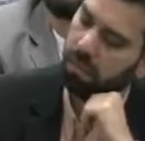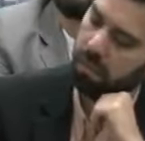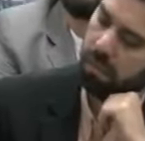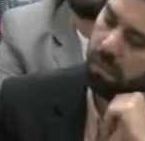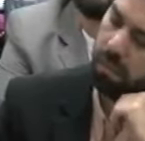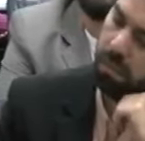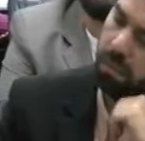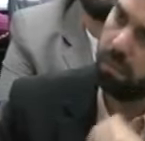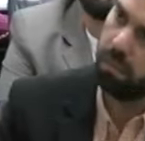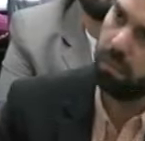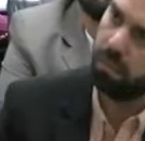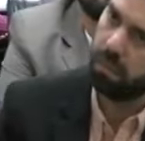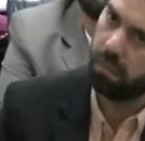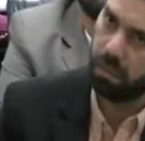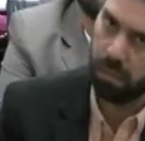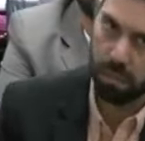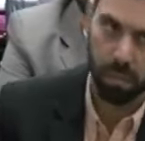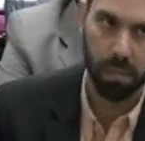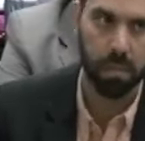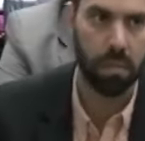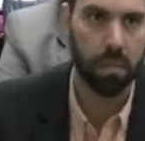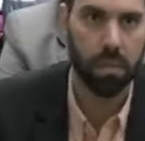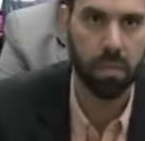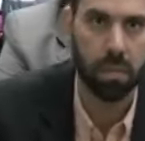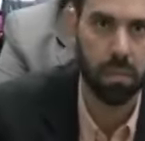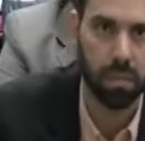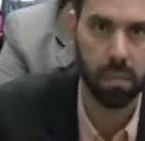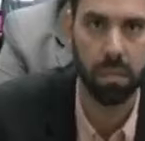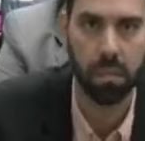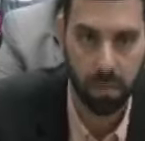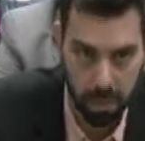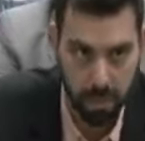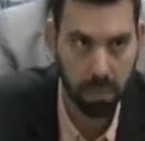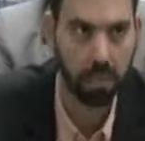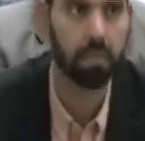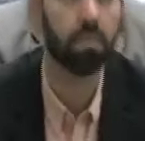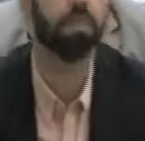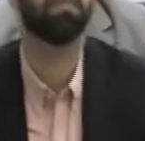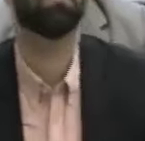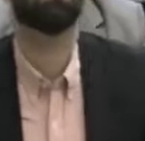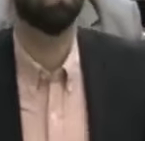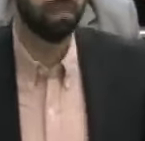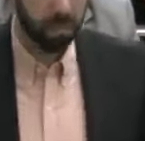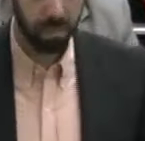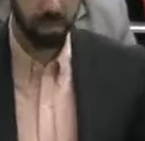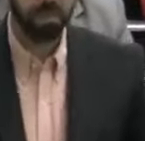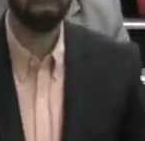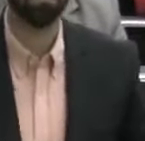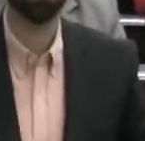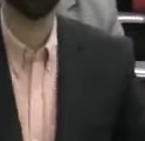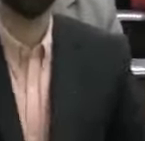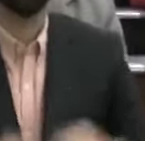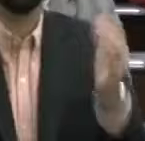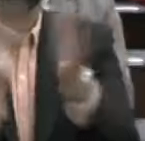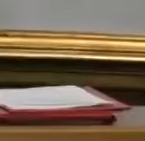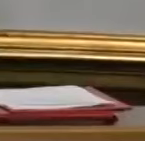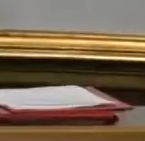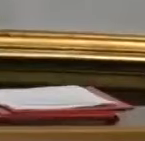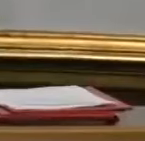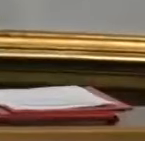cumplir cabalmente con lo dispuesto en ella. Es todo, ciudadano presidente. Muchísimas gracias.